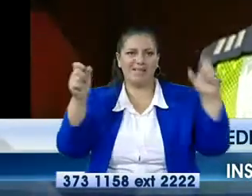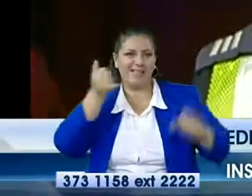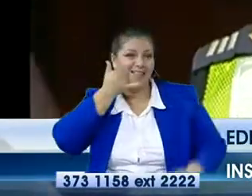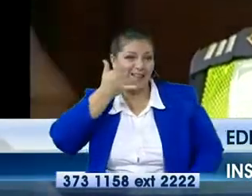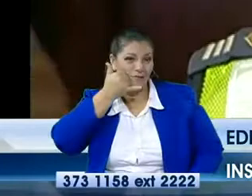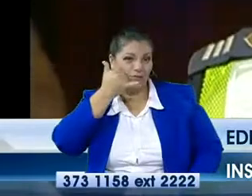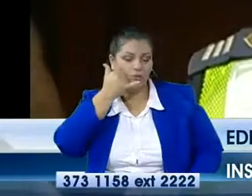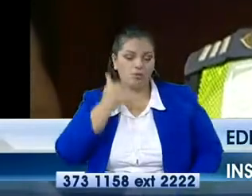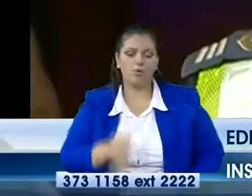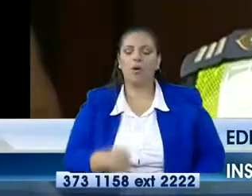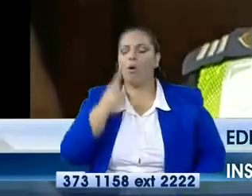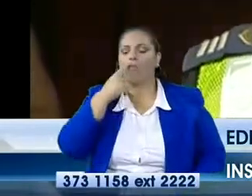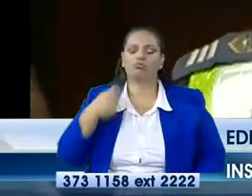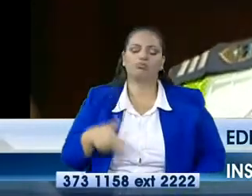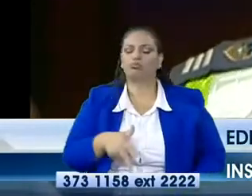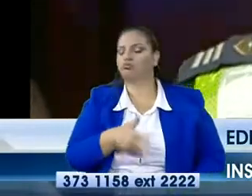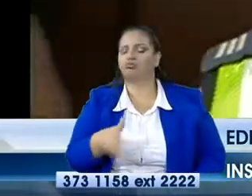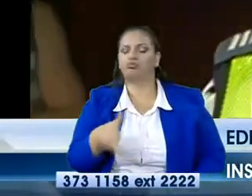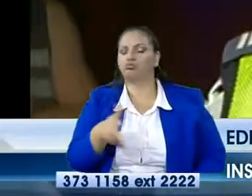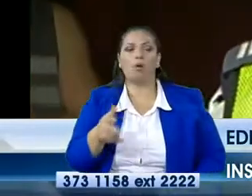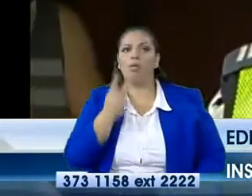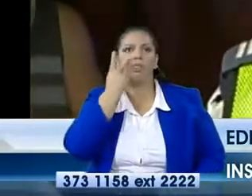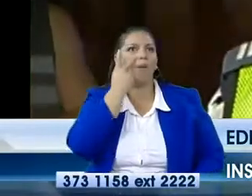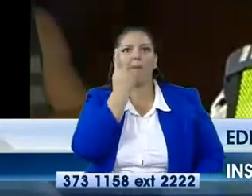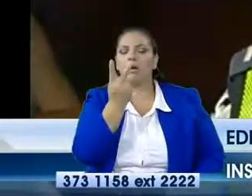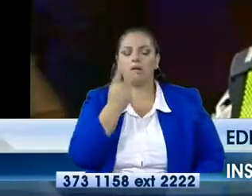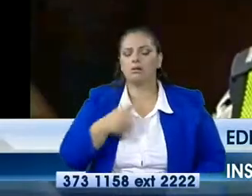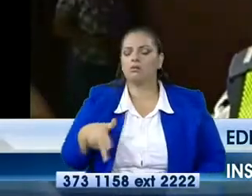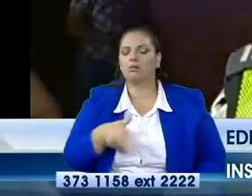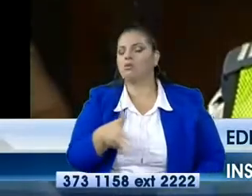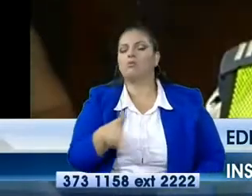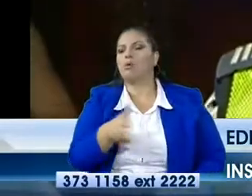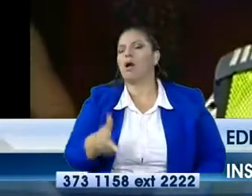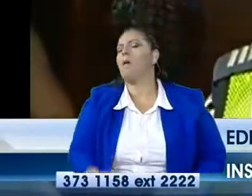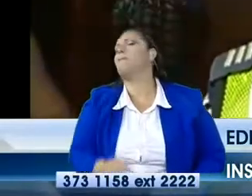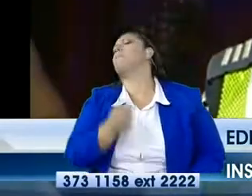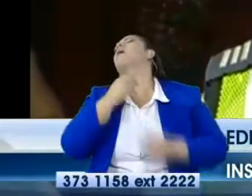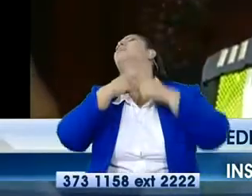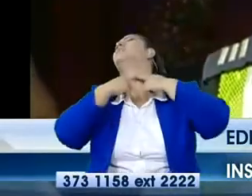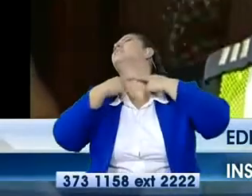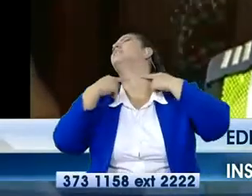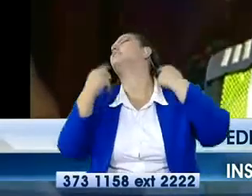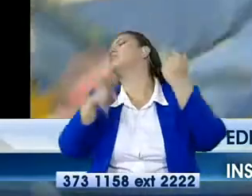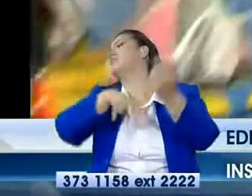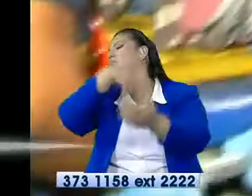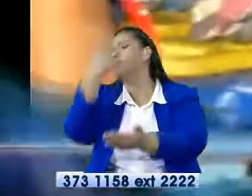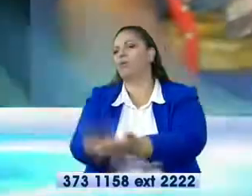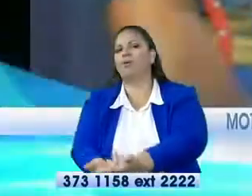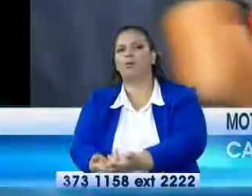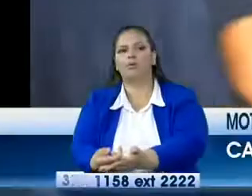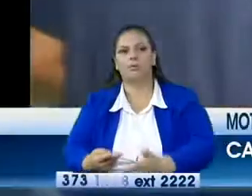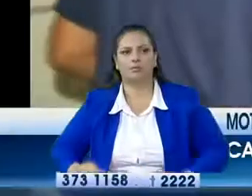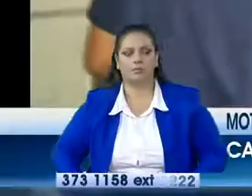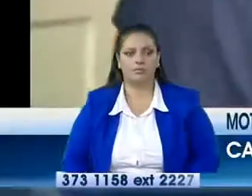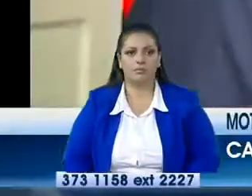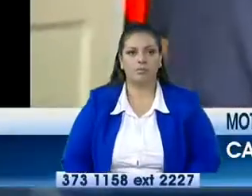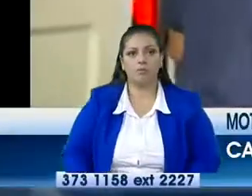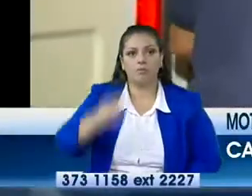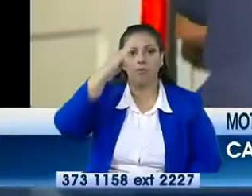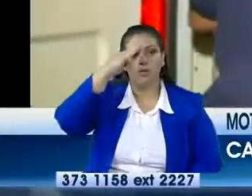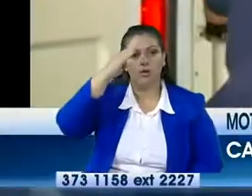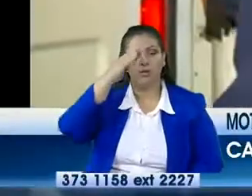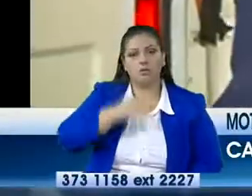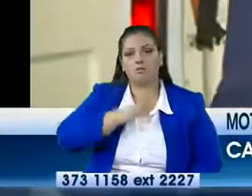y este cable lo impacta en el cuello y procede al siniestro que ya conocemos todos al momento. Policías y agentes